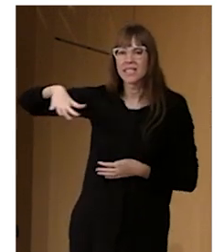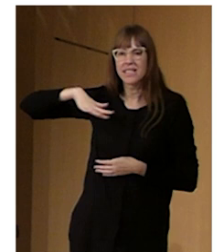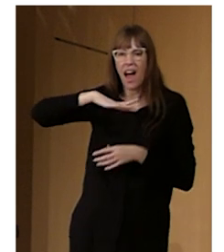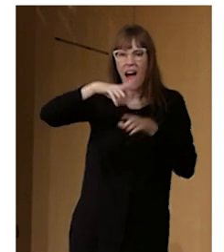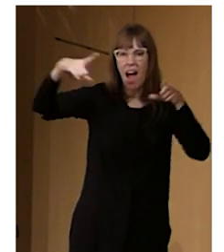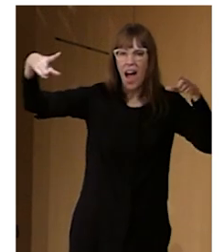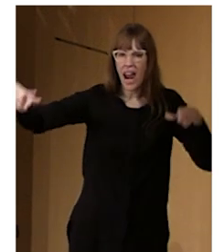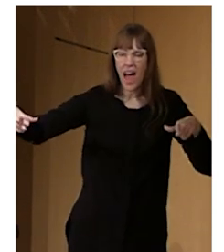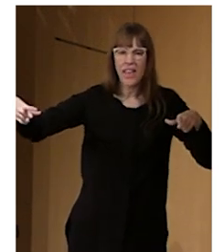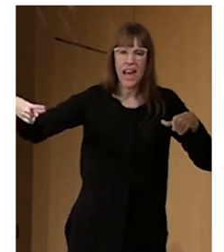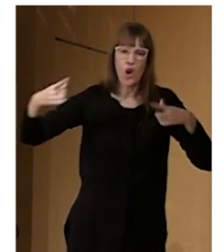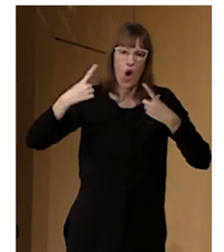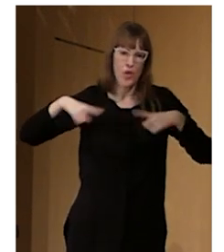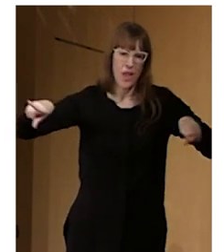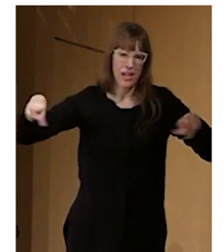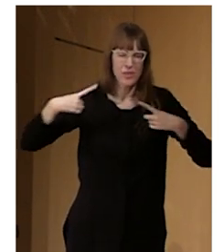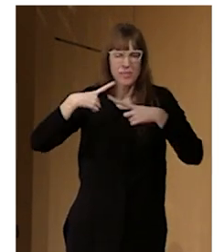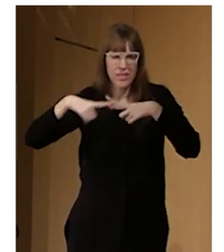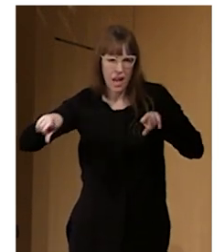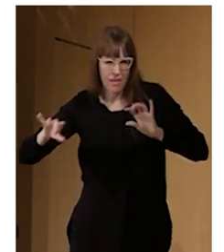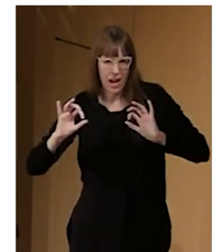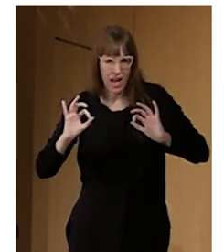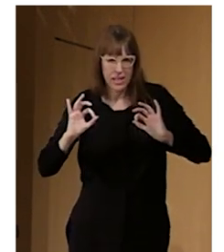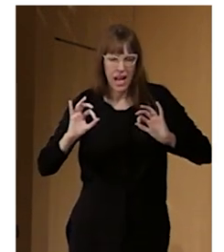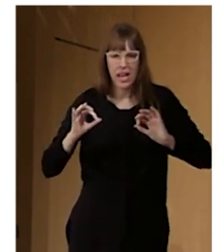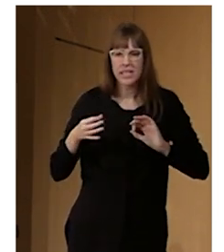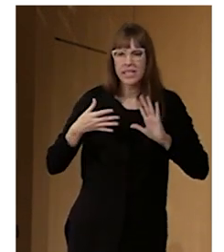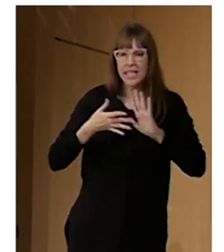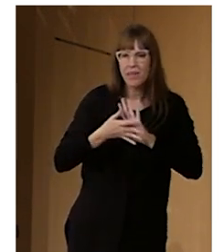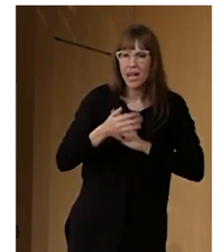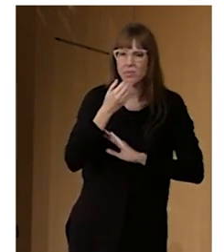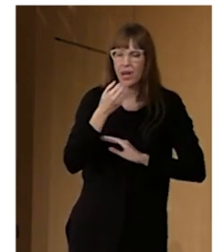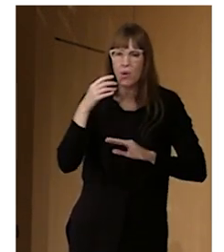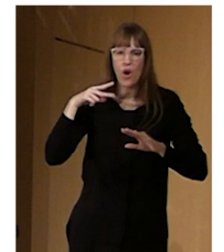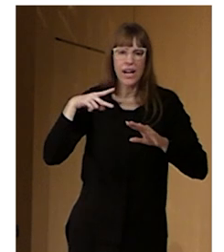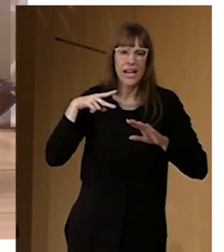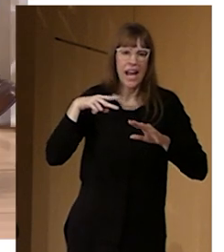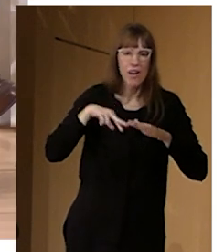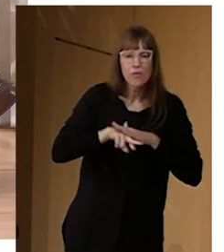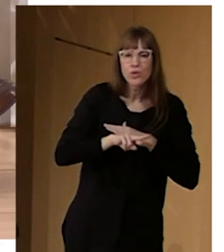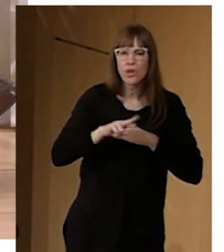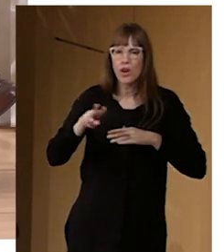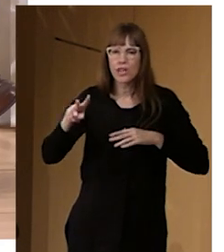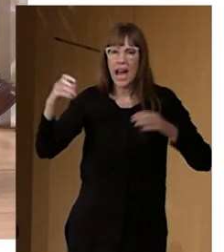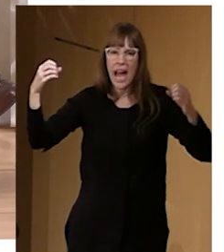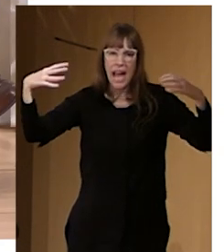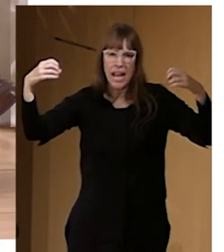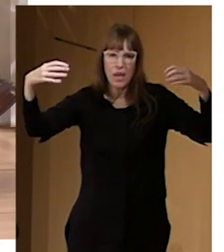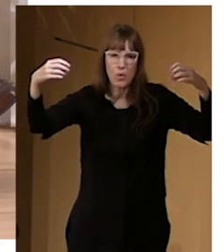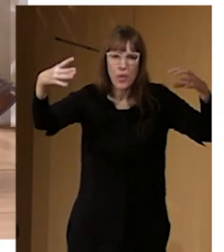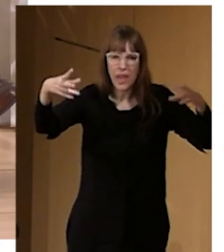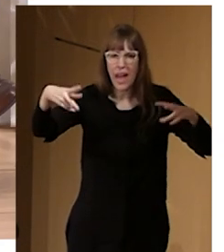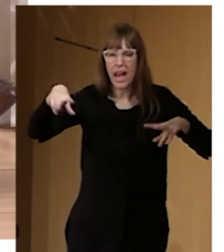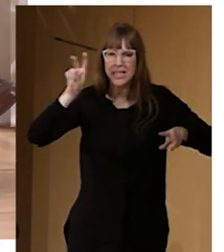conciertos al uso Entonces imaginaros no hay recursos auditivos o sea de luces de megafonía y cada cosita que